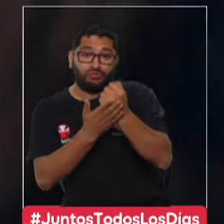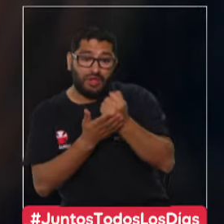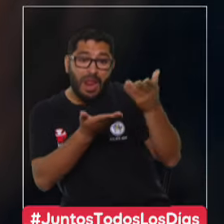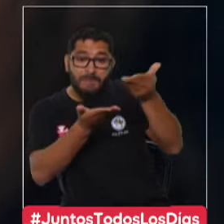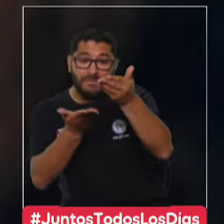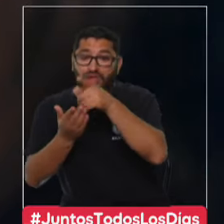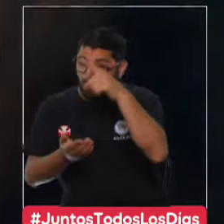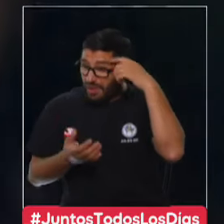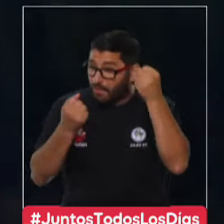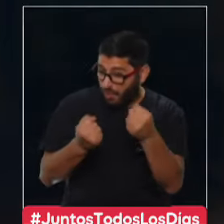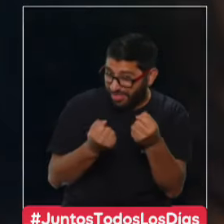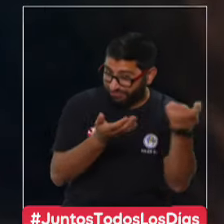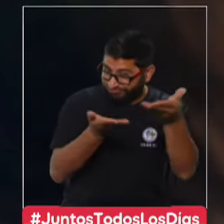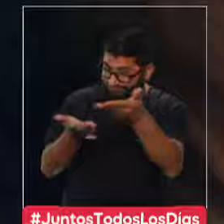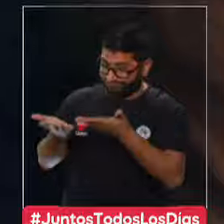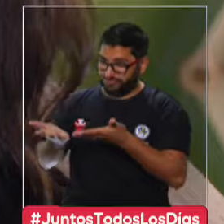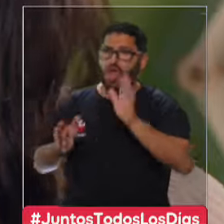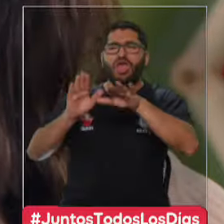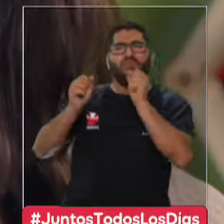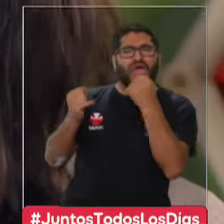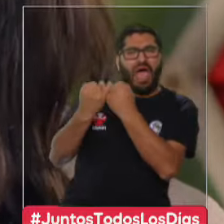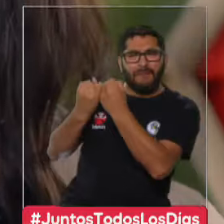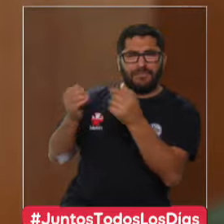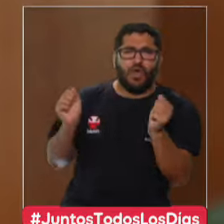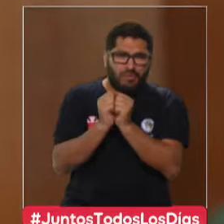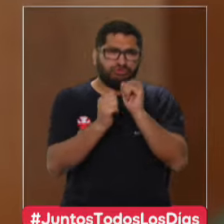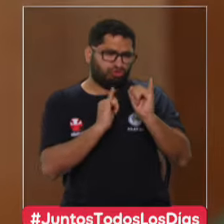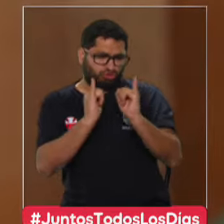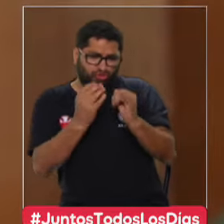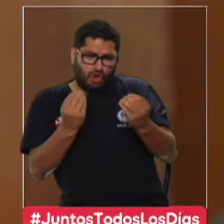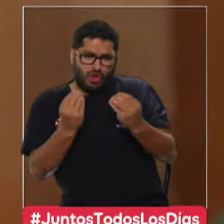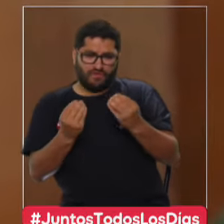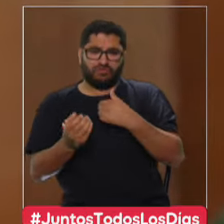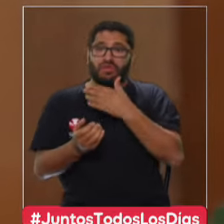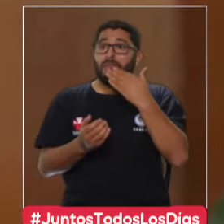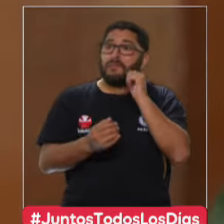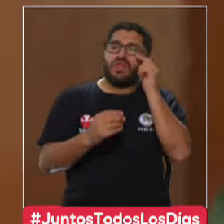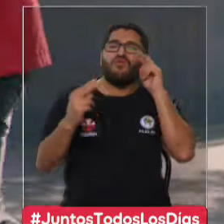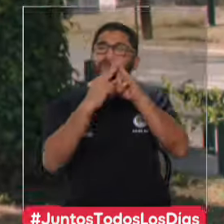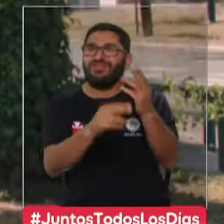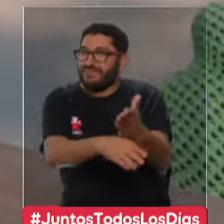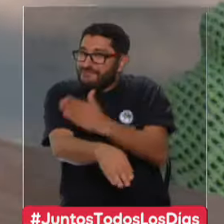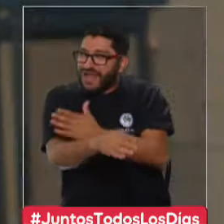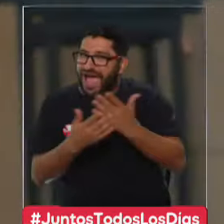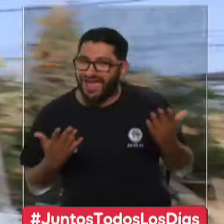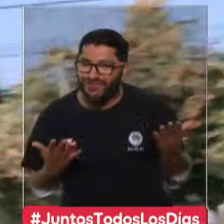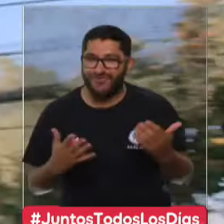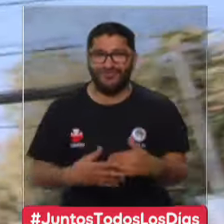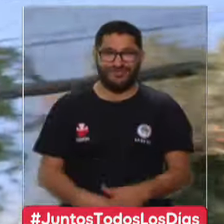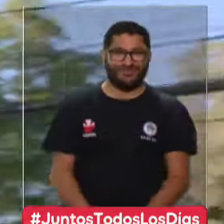puedo invitar? Dice que se puede llevar un amigo. Sí, obvio. Ya, mañana nos vemos tempranito.